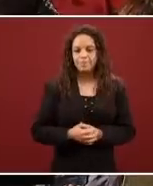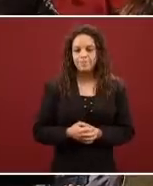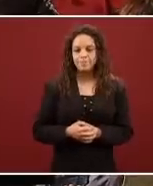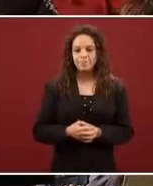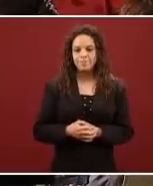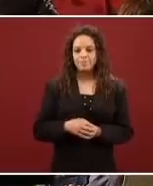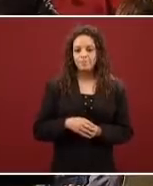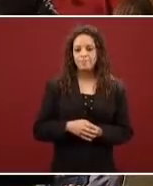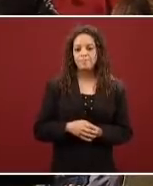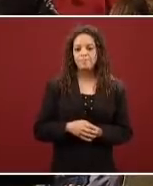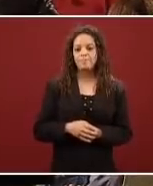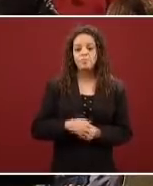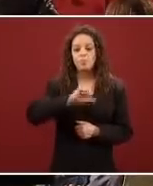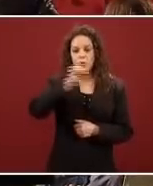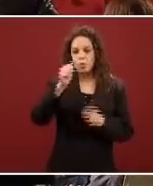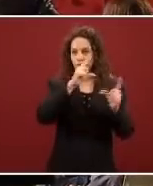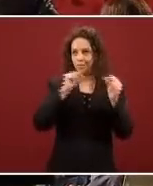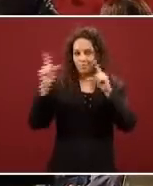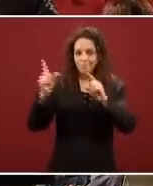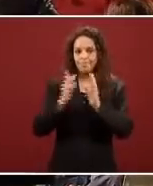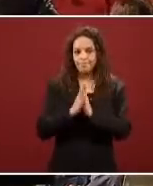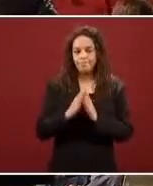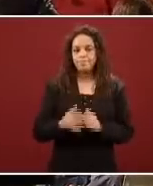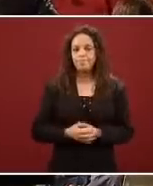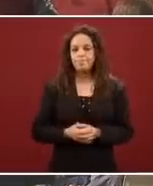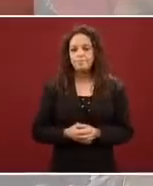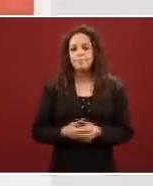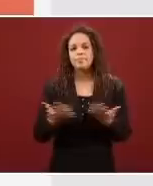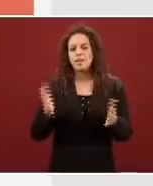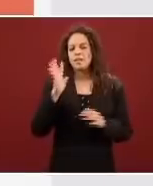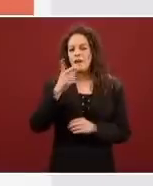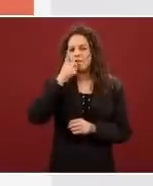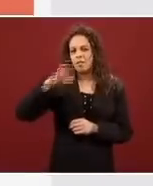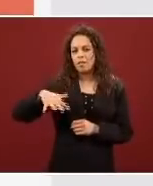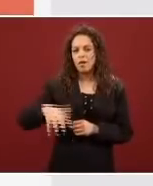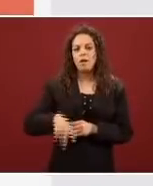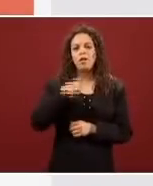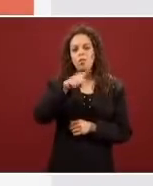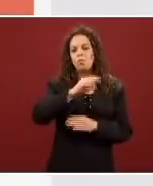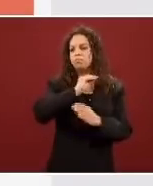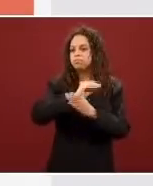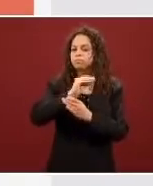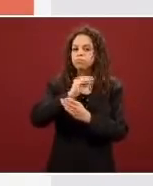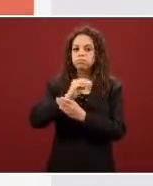No hacer caso, ya lo dijimos, no hacer caso a rumores ni compartir información falsa.